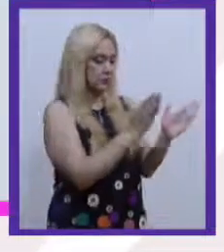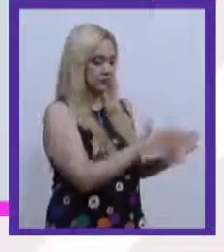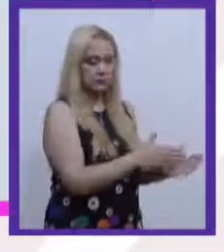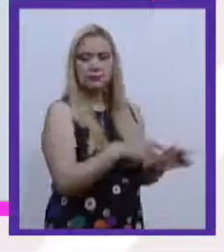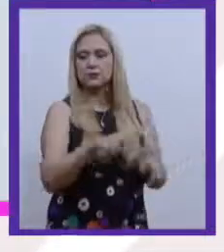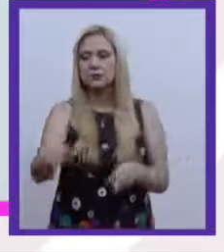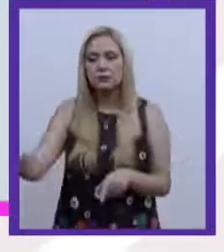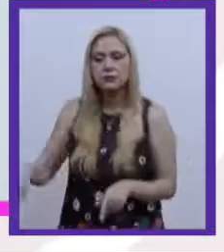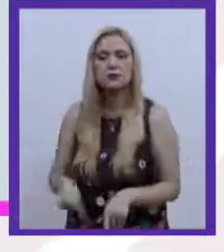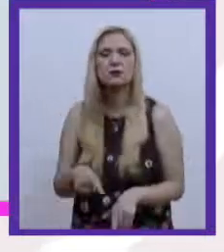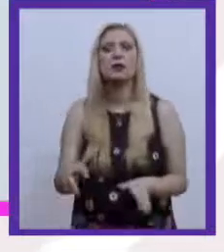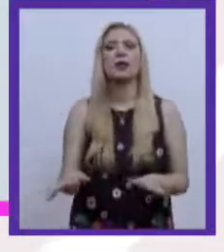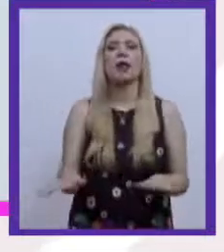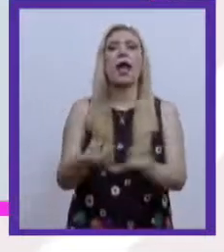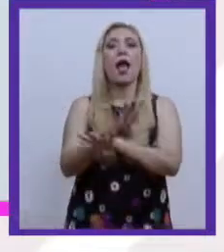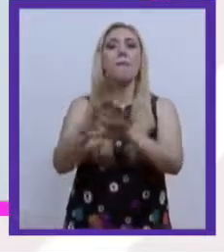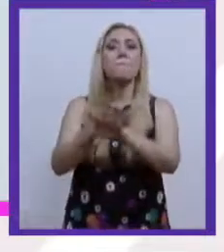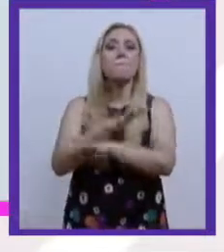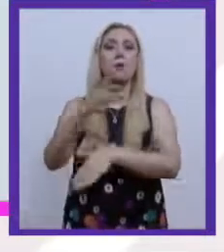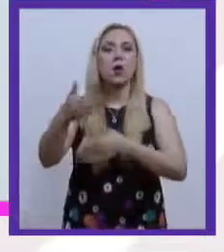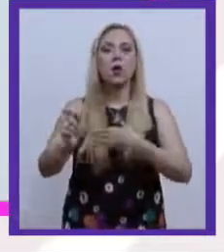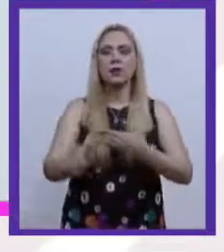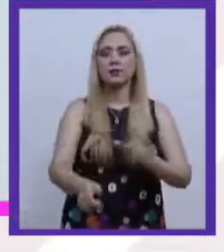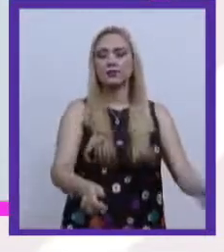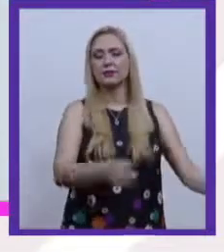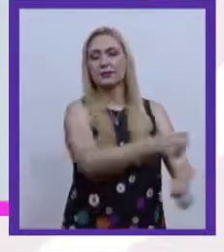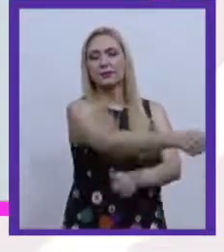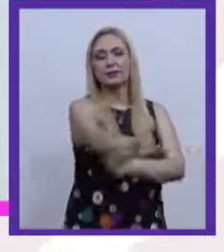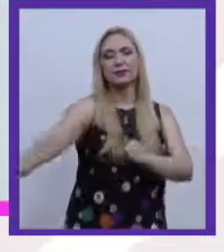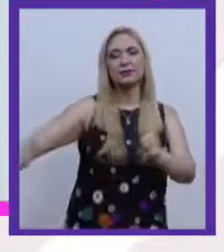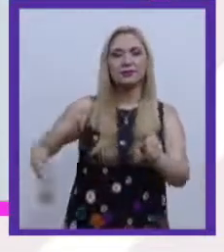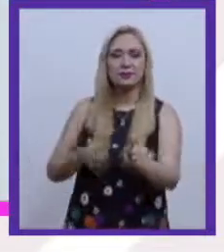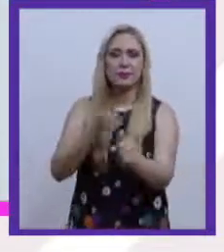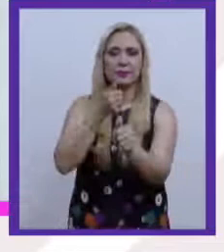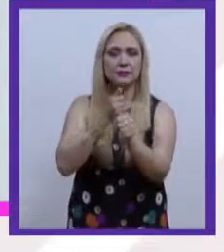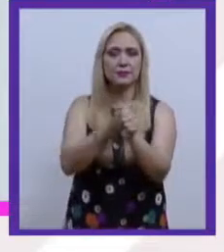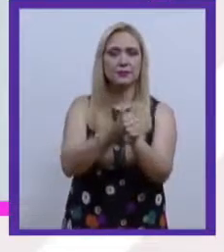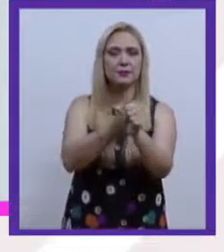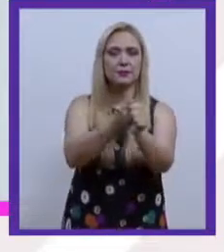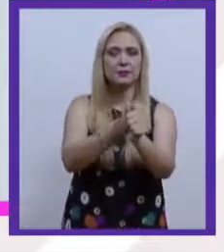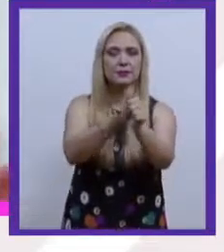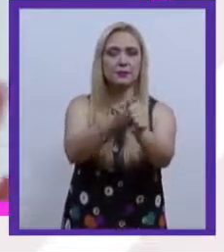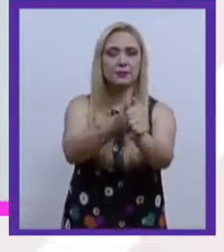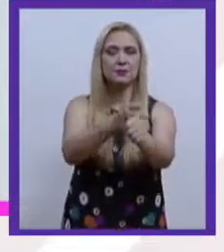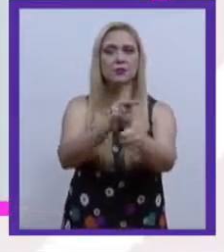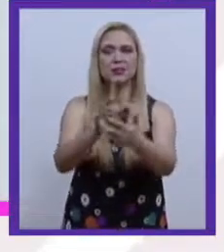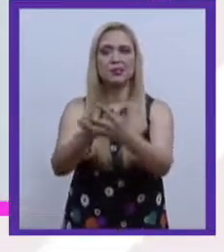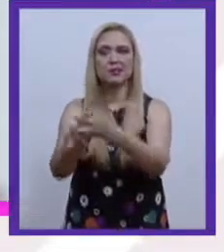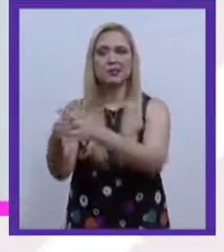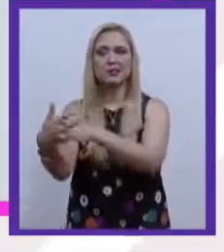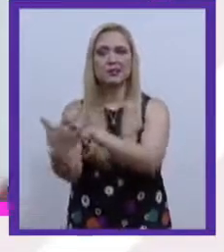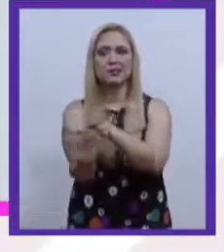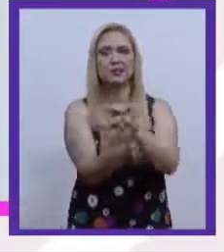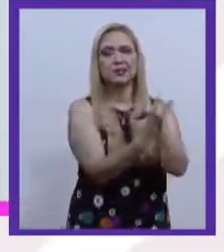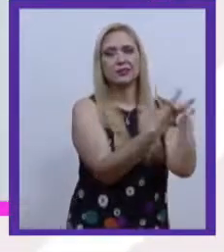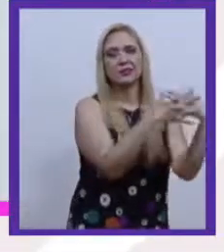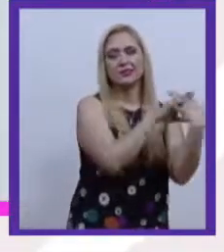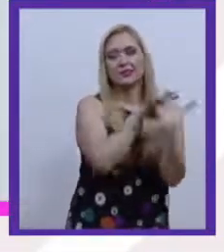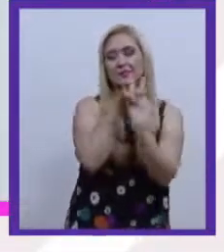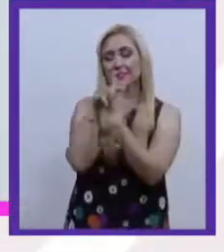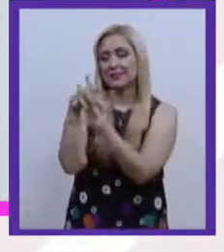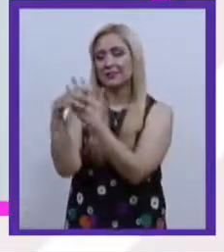y por eso se nos está desordenando, me parece, la vida pública. Como que hay un